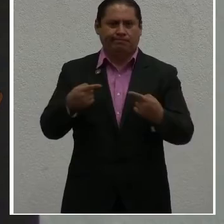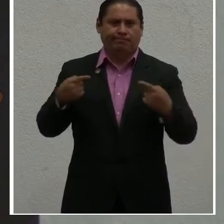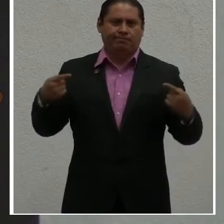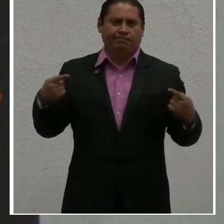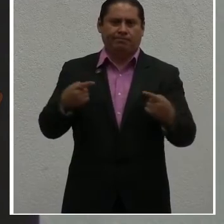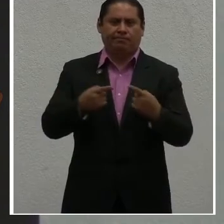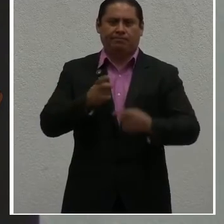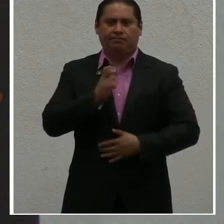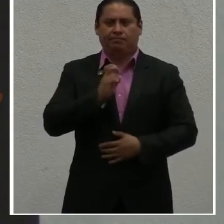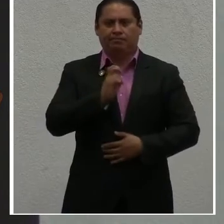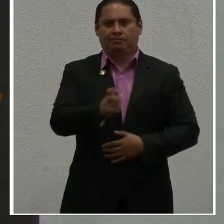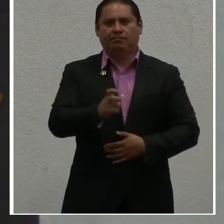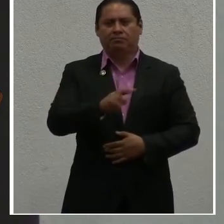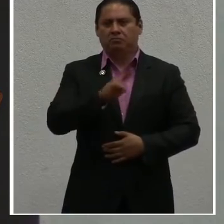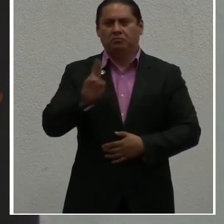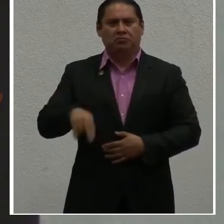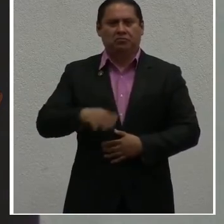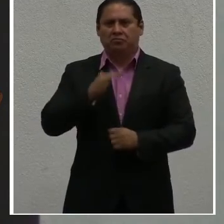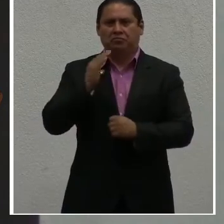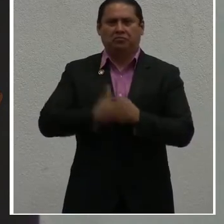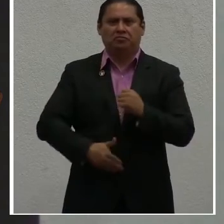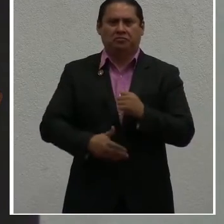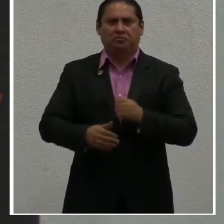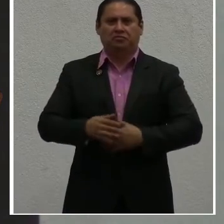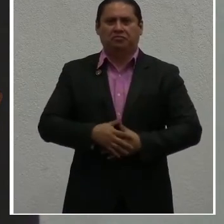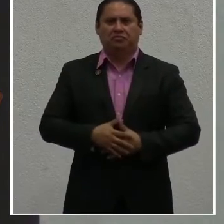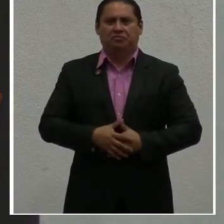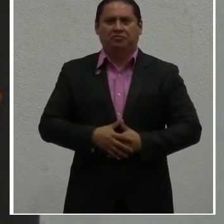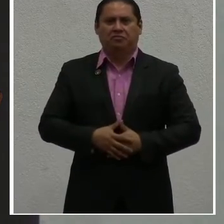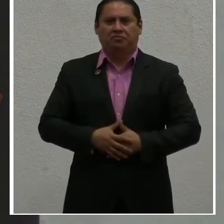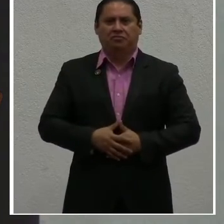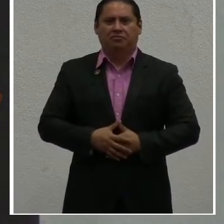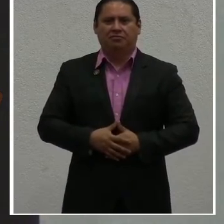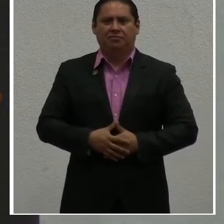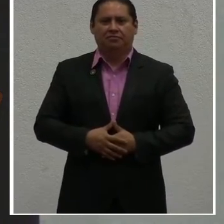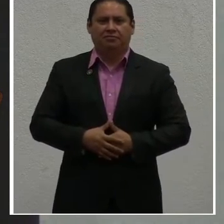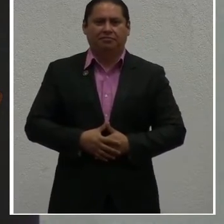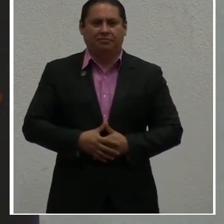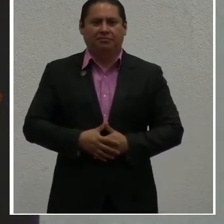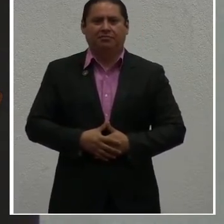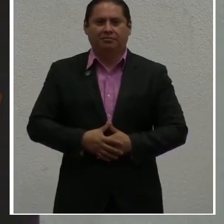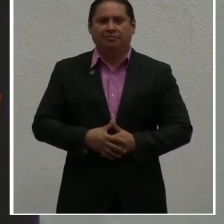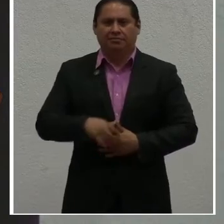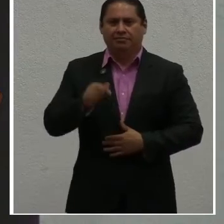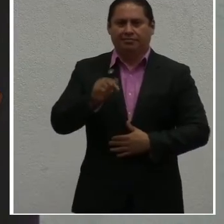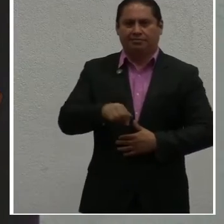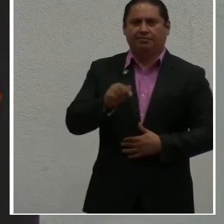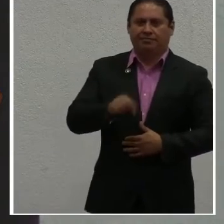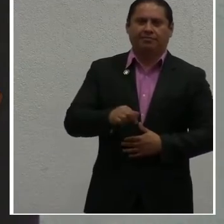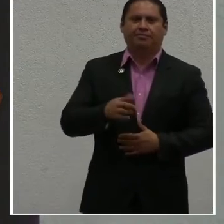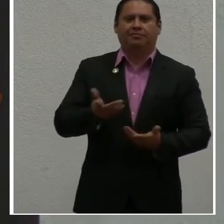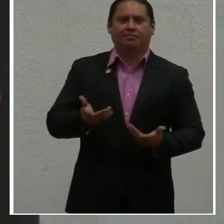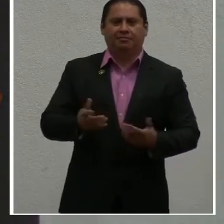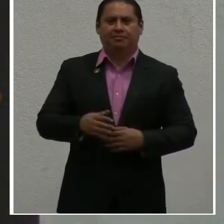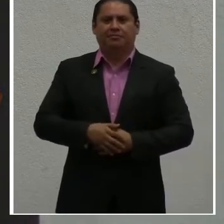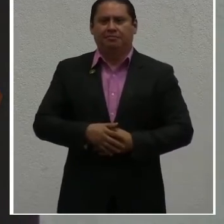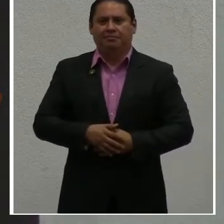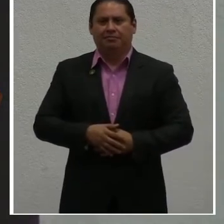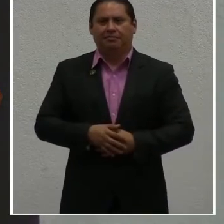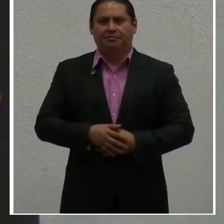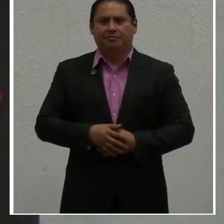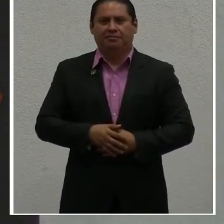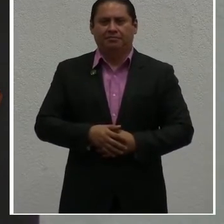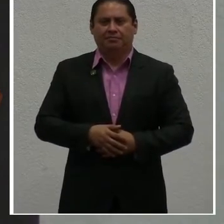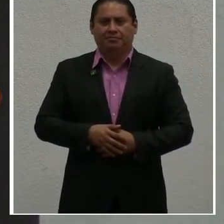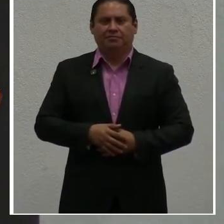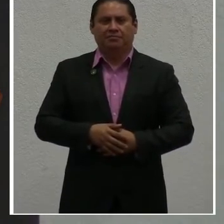esto, los gañotes, ¿cómo se le llama? Aquí dale y dale a los señores a todas